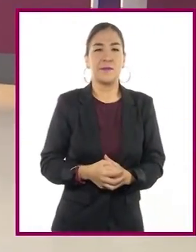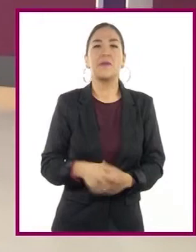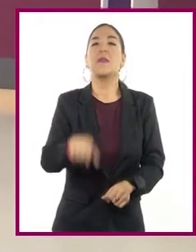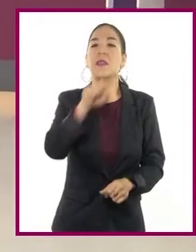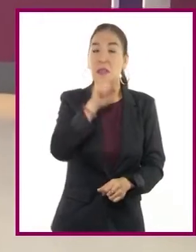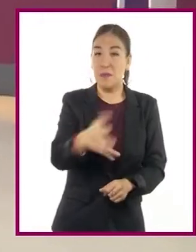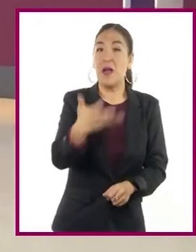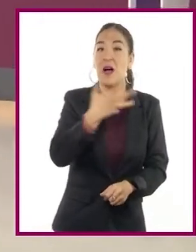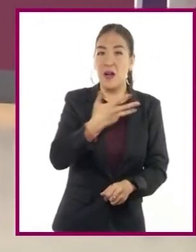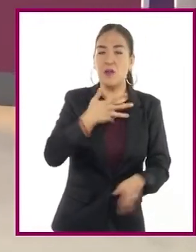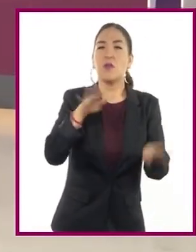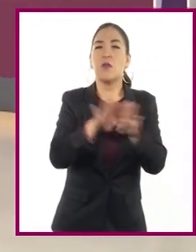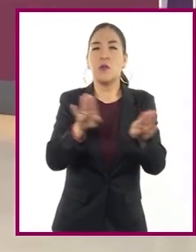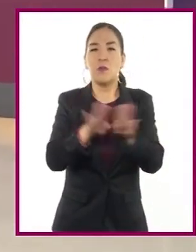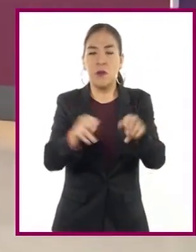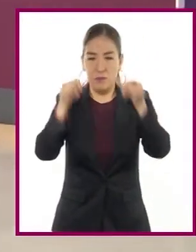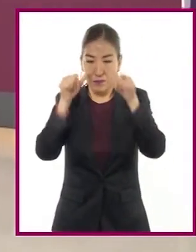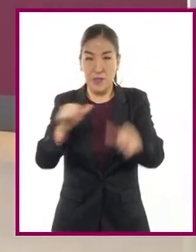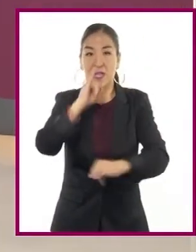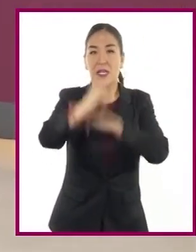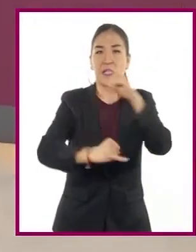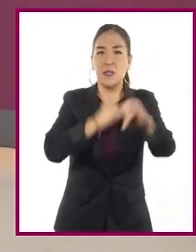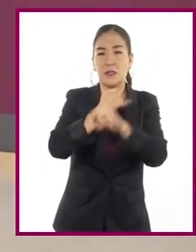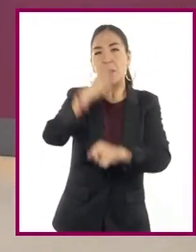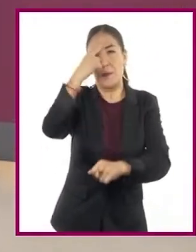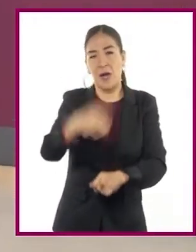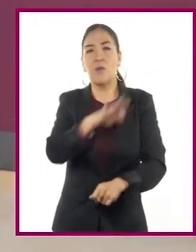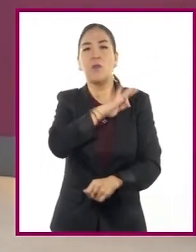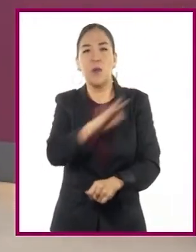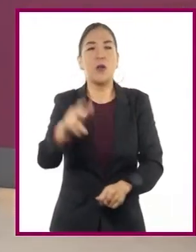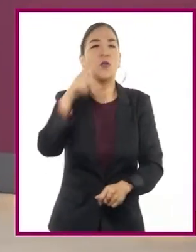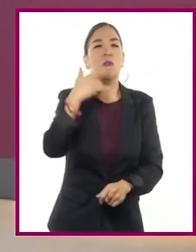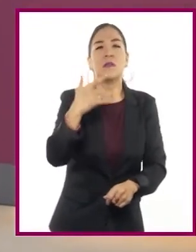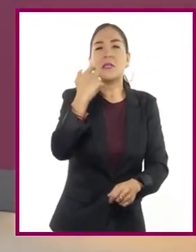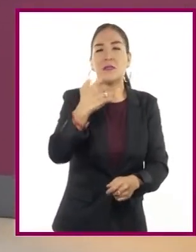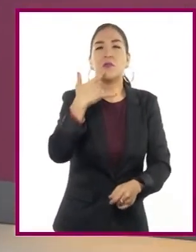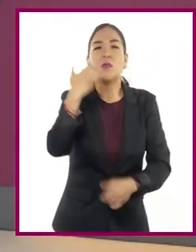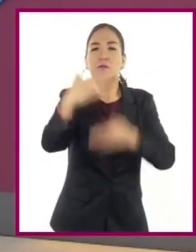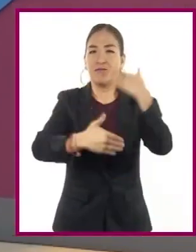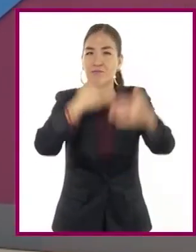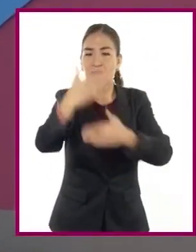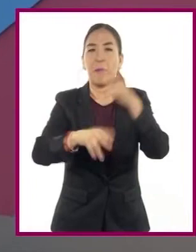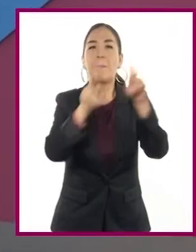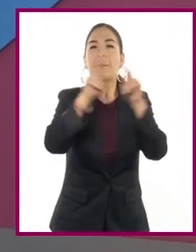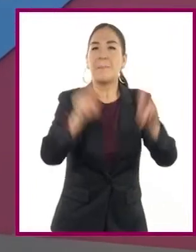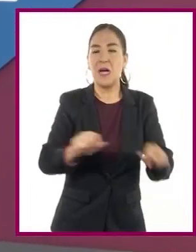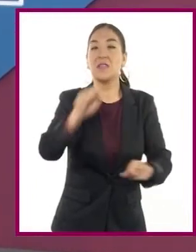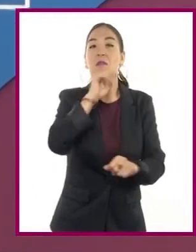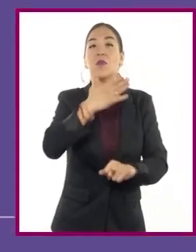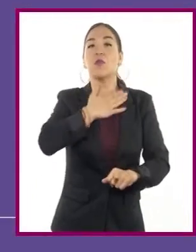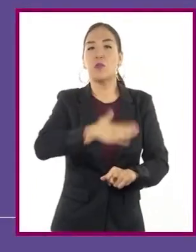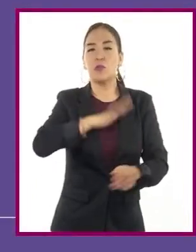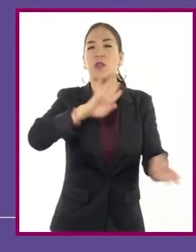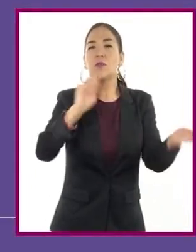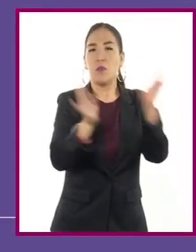También existen tratados internacionales para lograr la paz y justicia en el mundo. Entre ellos se